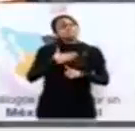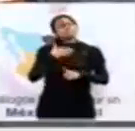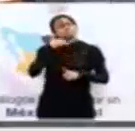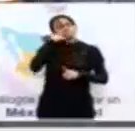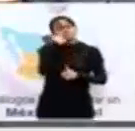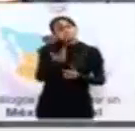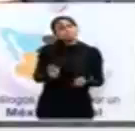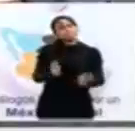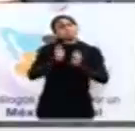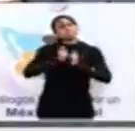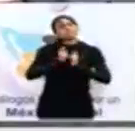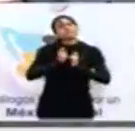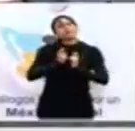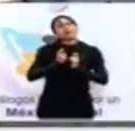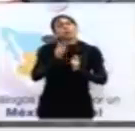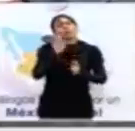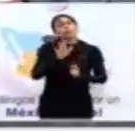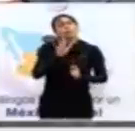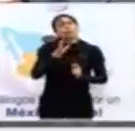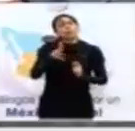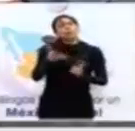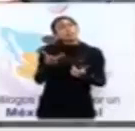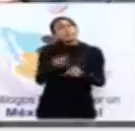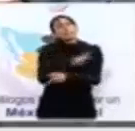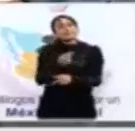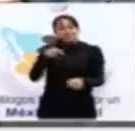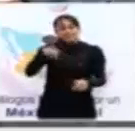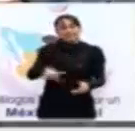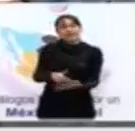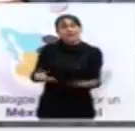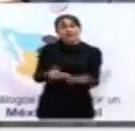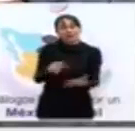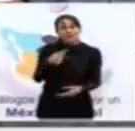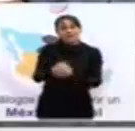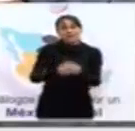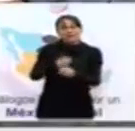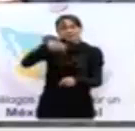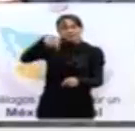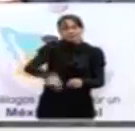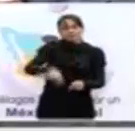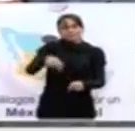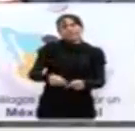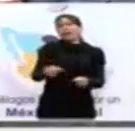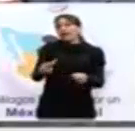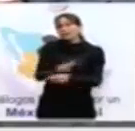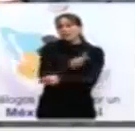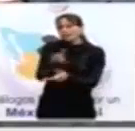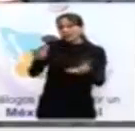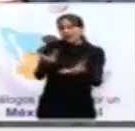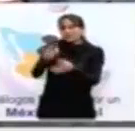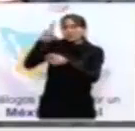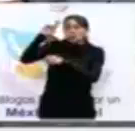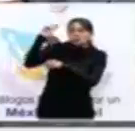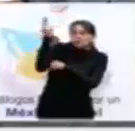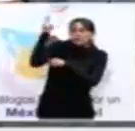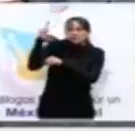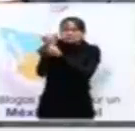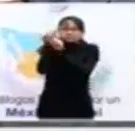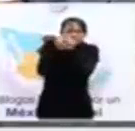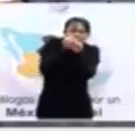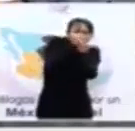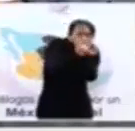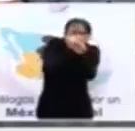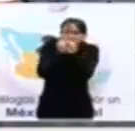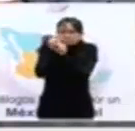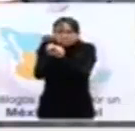de aprovechar un escenario que se ha construido en este año, ¿no?, producto de la investigación en universidades en términos de la